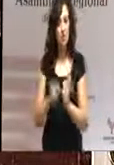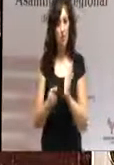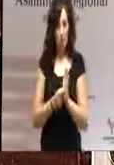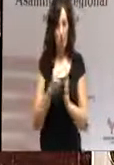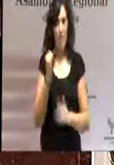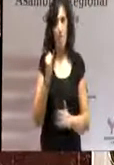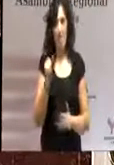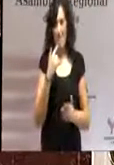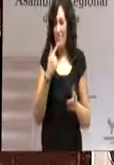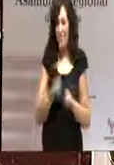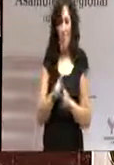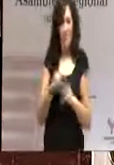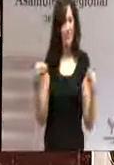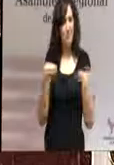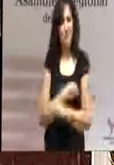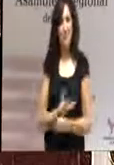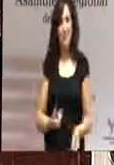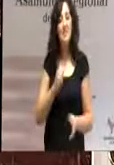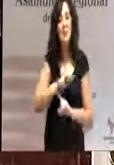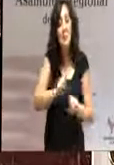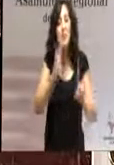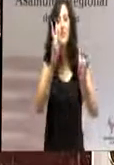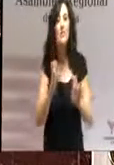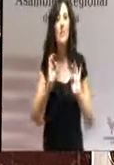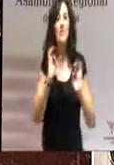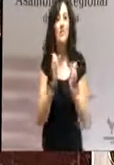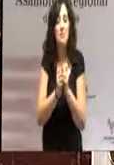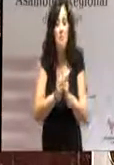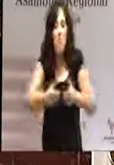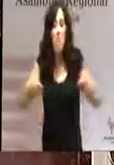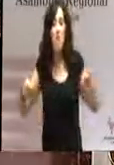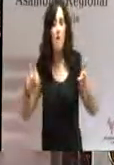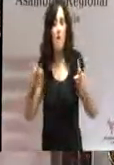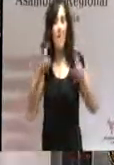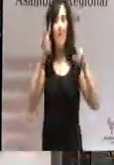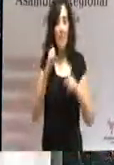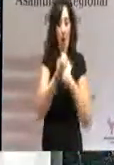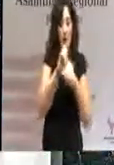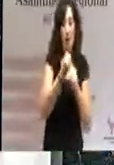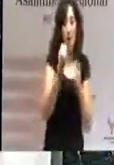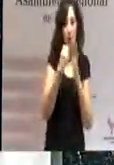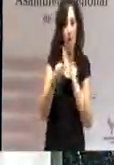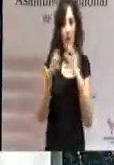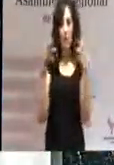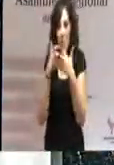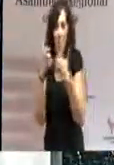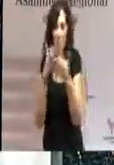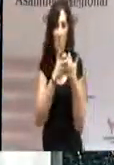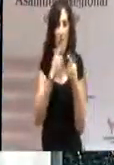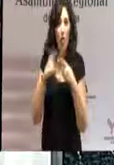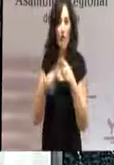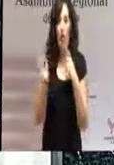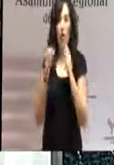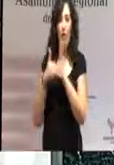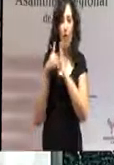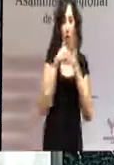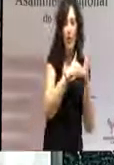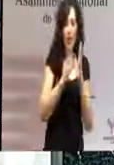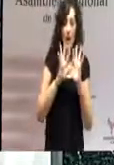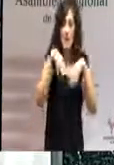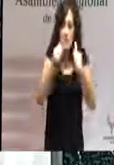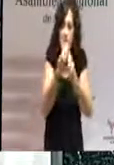Tampoco es entendible la pasividad ante el aumento de la siniestralidad laboral o accidentes en abarrotadas furgonetas rumbo